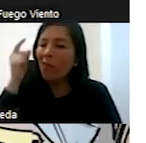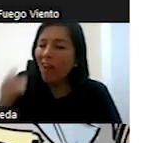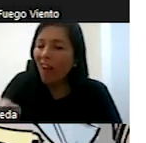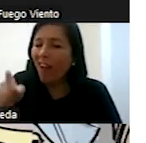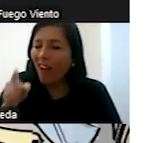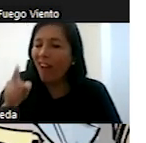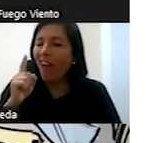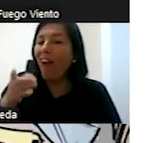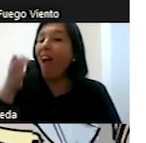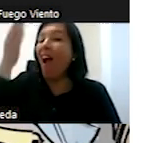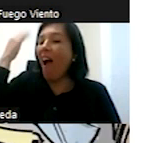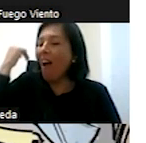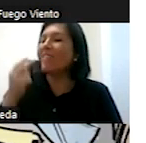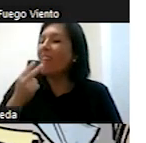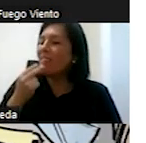habría sido la vida